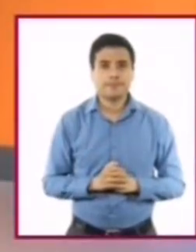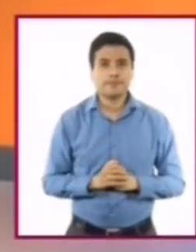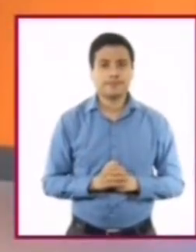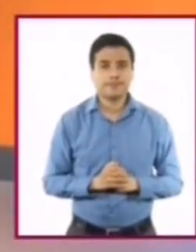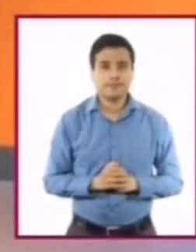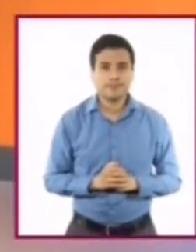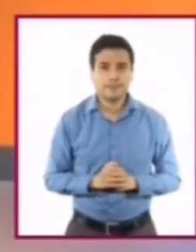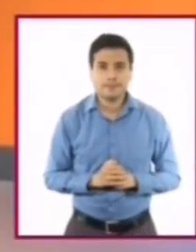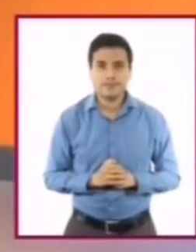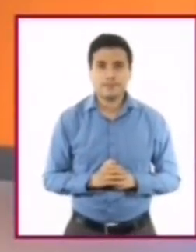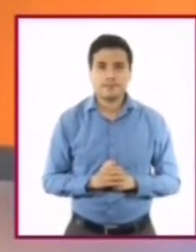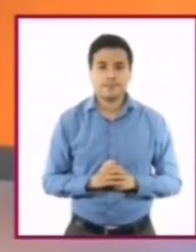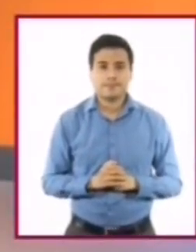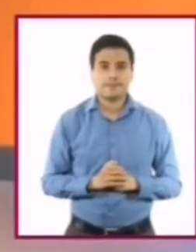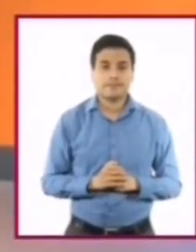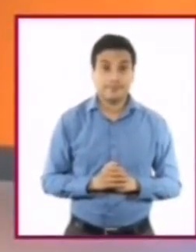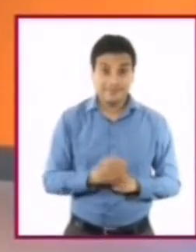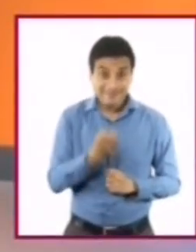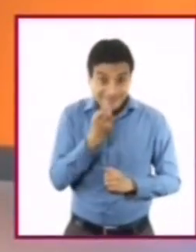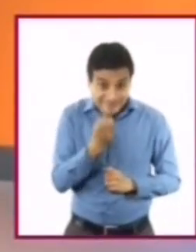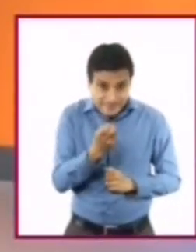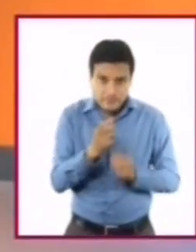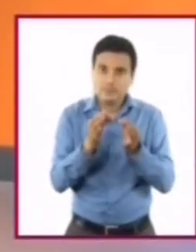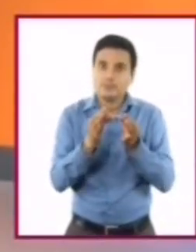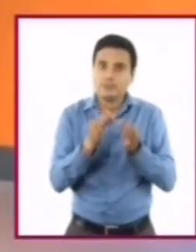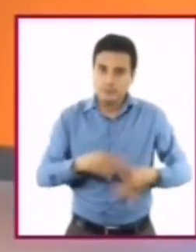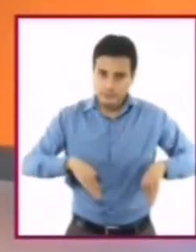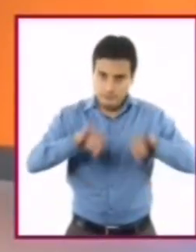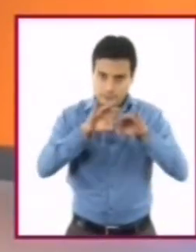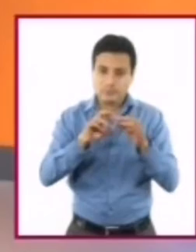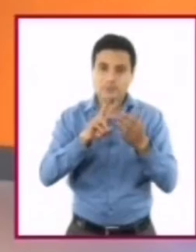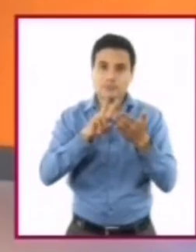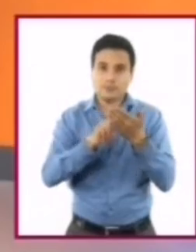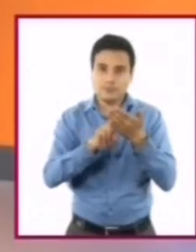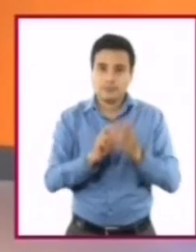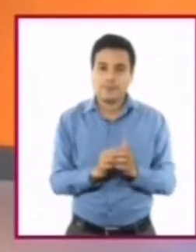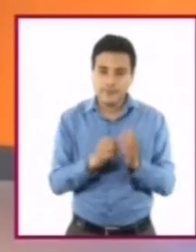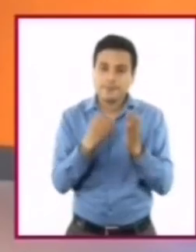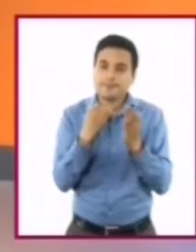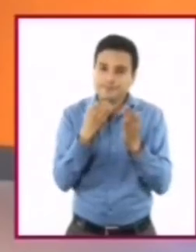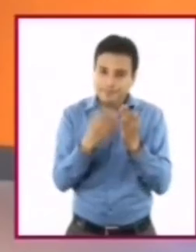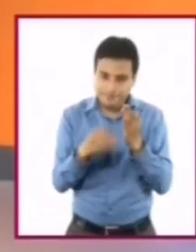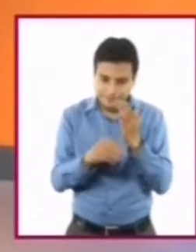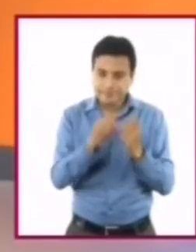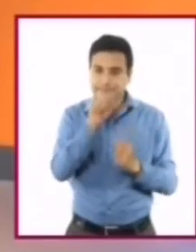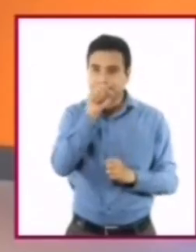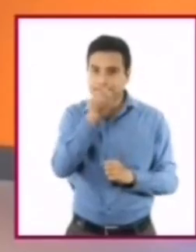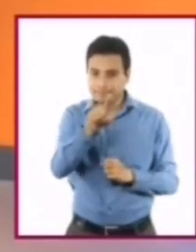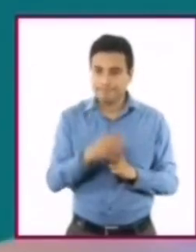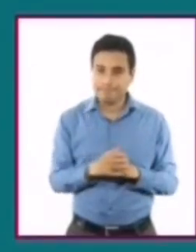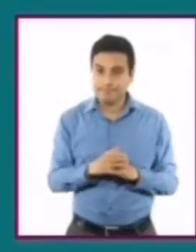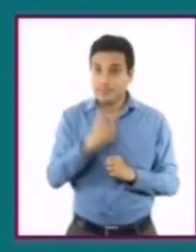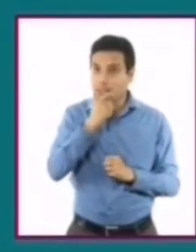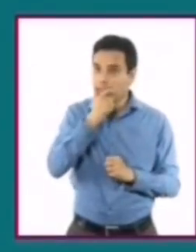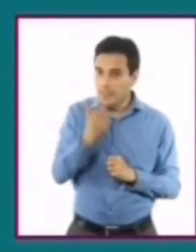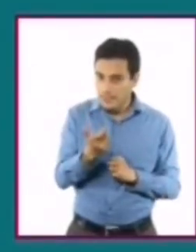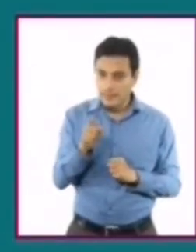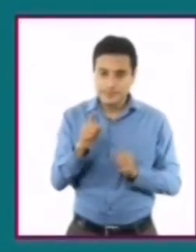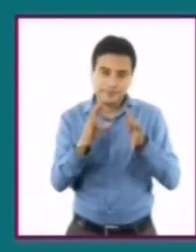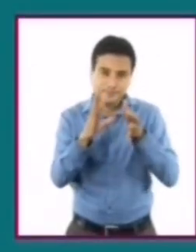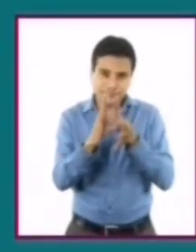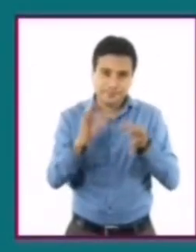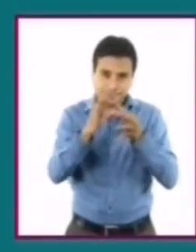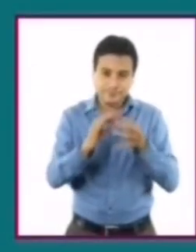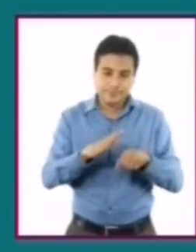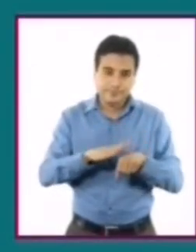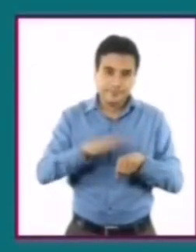Es muy sencilla y sumamente importante, aunque queda limitada de acuerdo con la visión relativista del universo. Aún